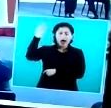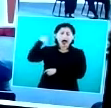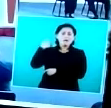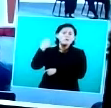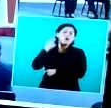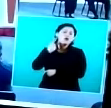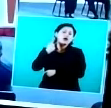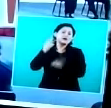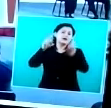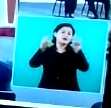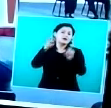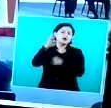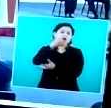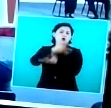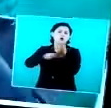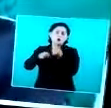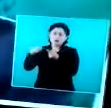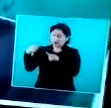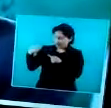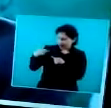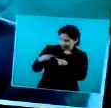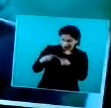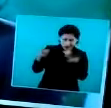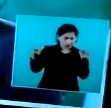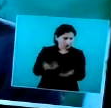pueblo. Y lo peor,